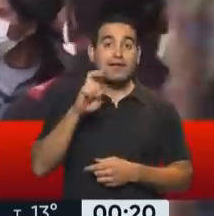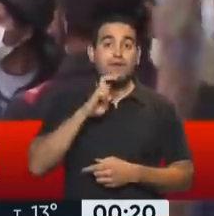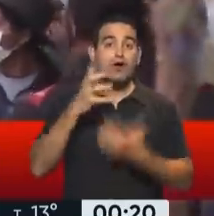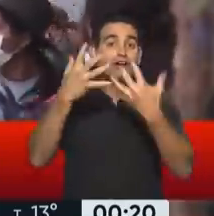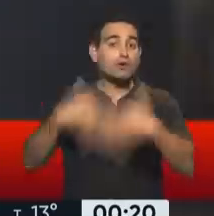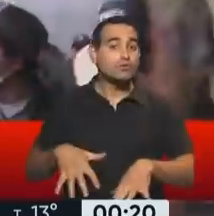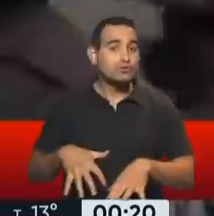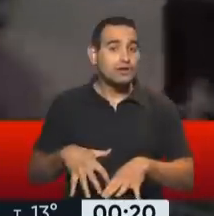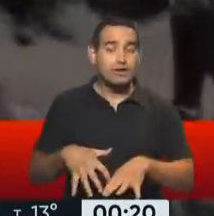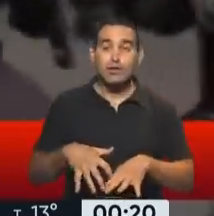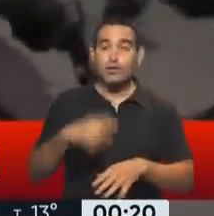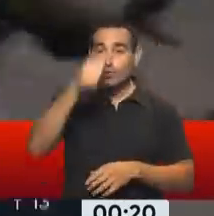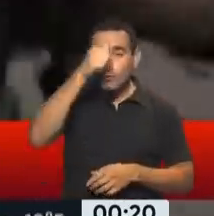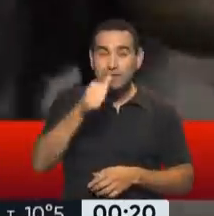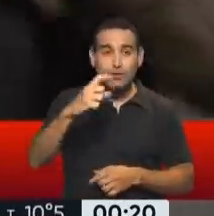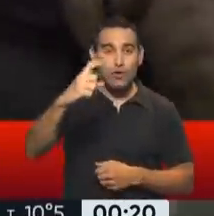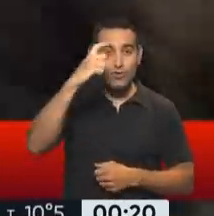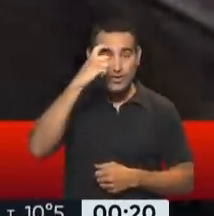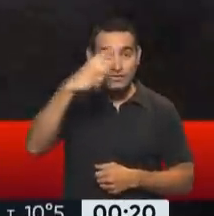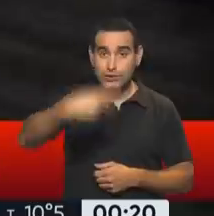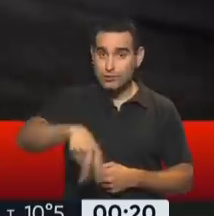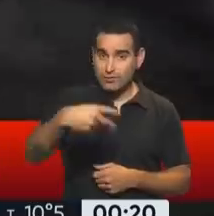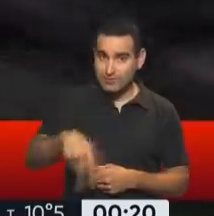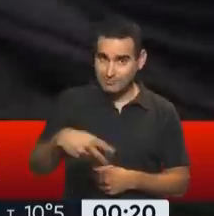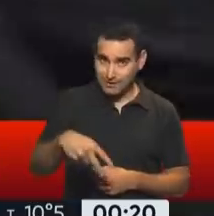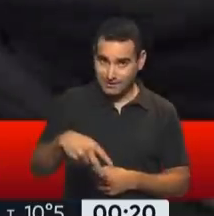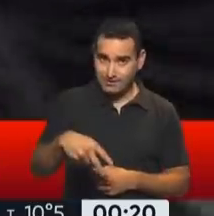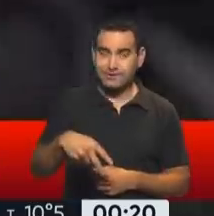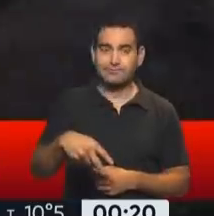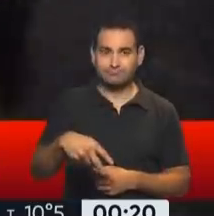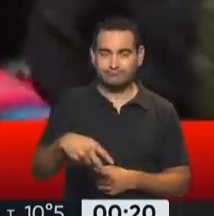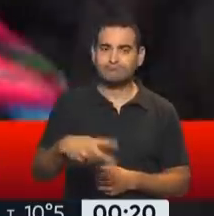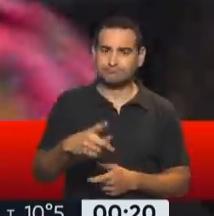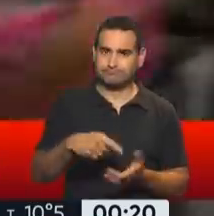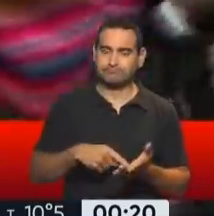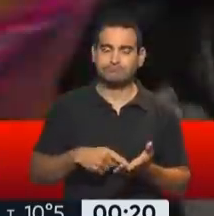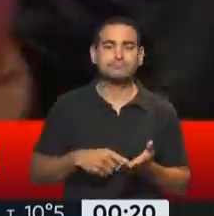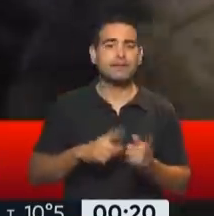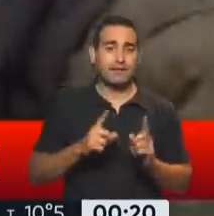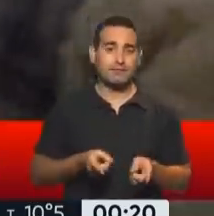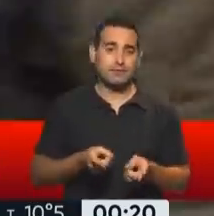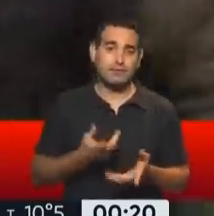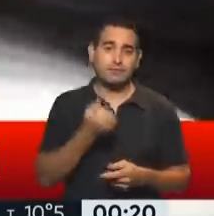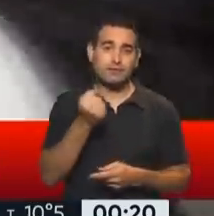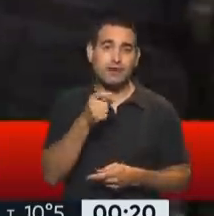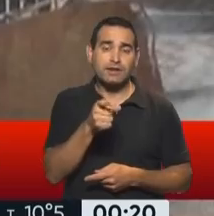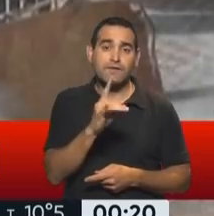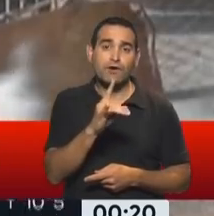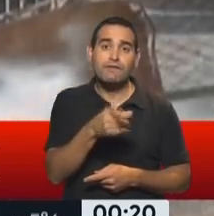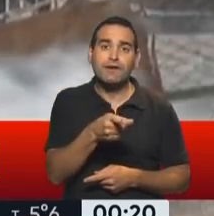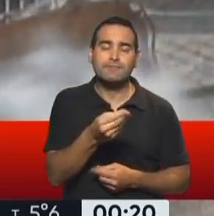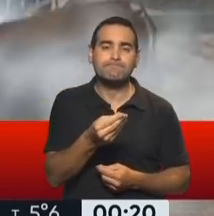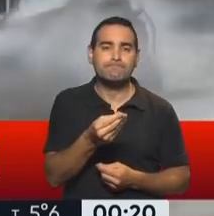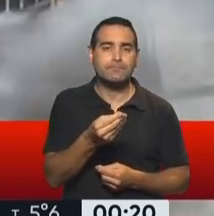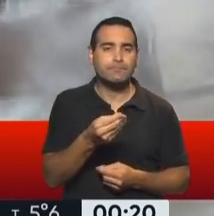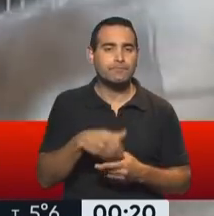fue el domingo 10 de noviembre. Y un elemento también central para la política boliviana en este caso,